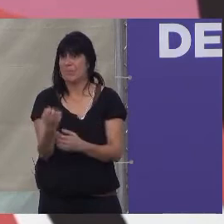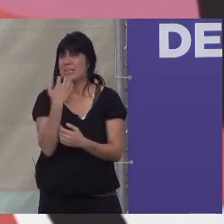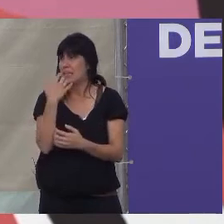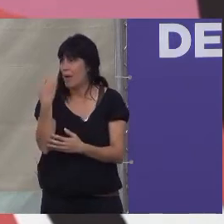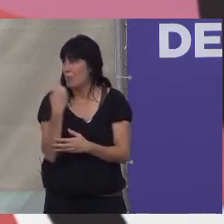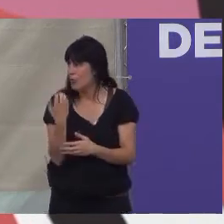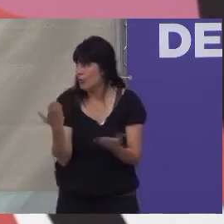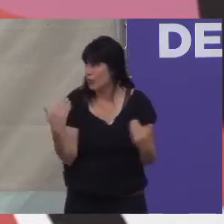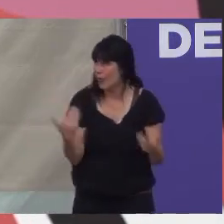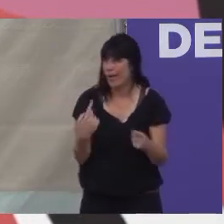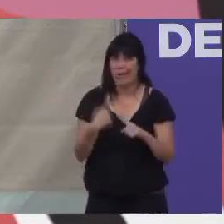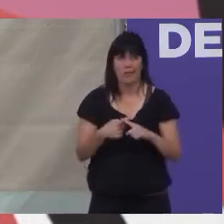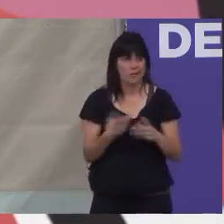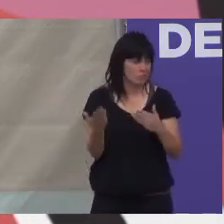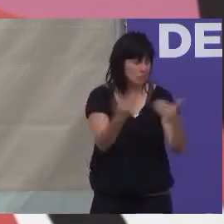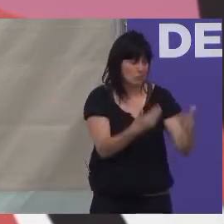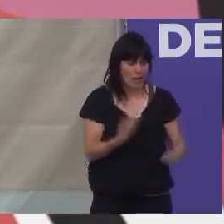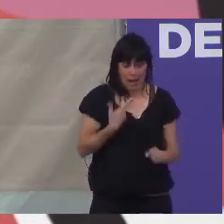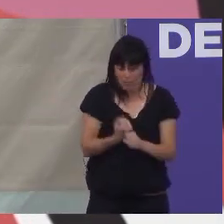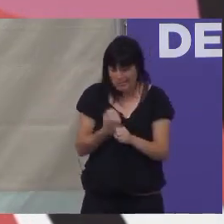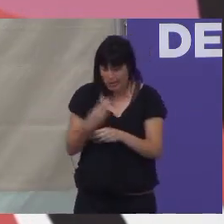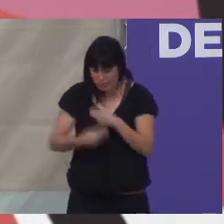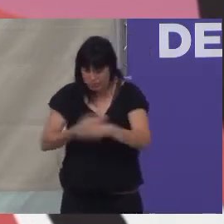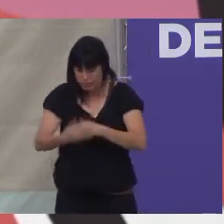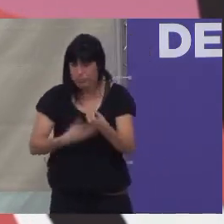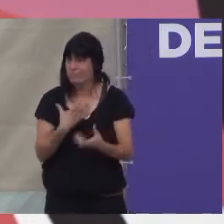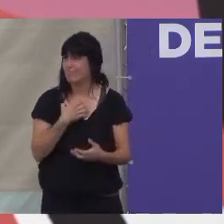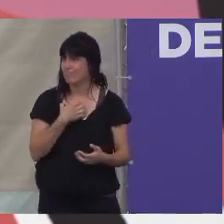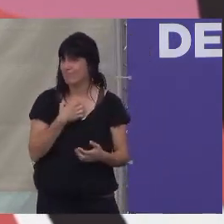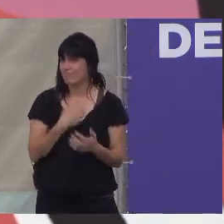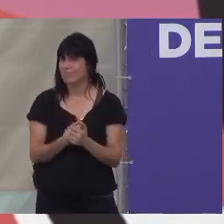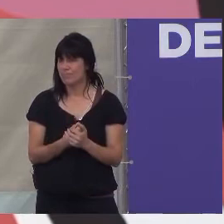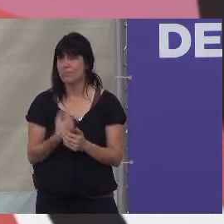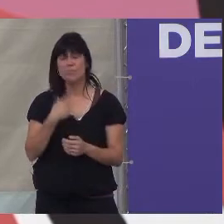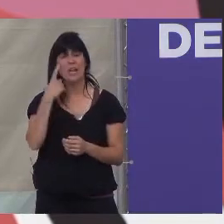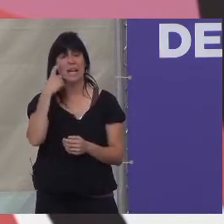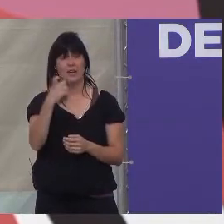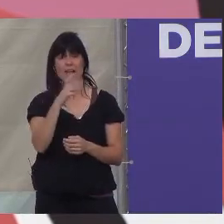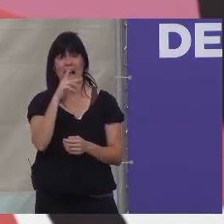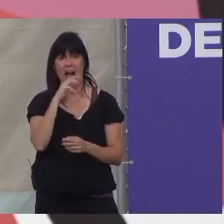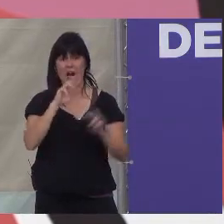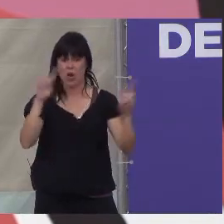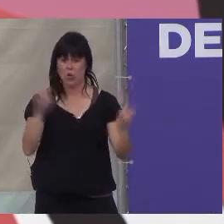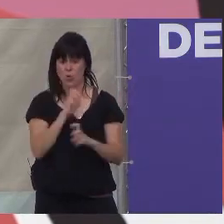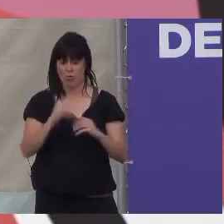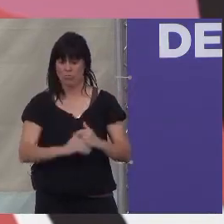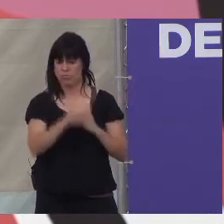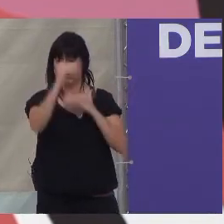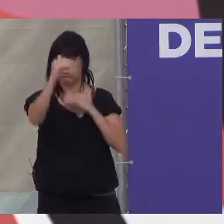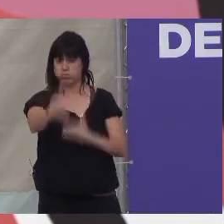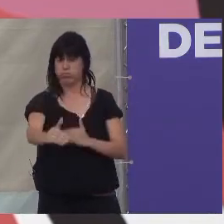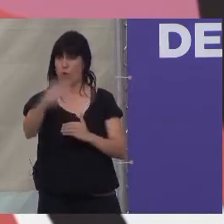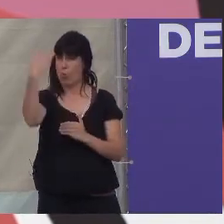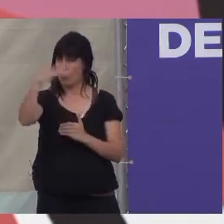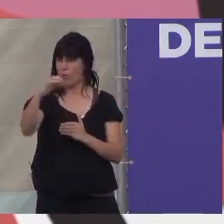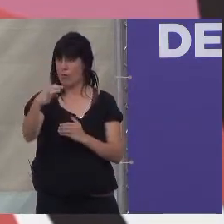ni tiene nada, no podrá nunca hacer su trabajo correctamente. Creo que la nueva etapa de Podem debe afianzarse con lo